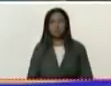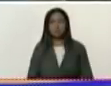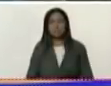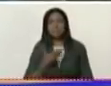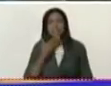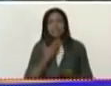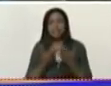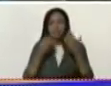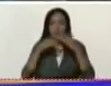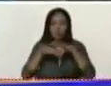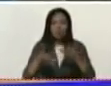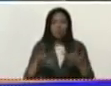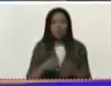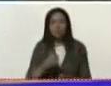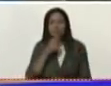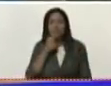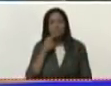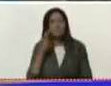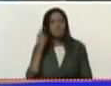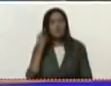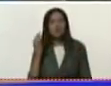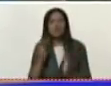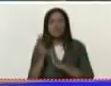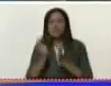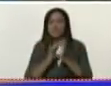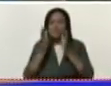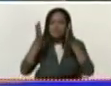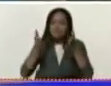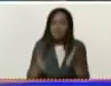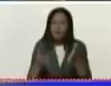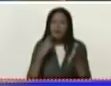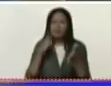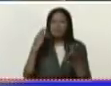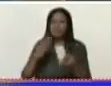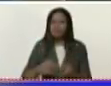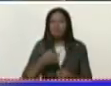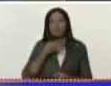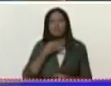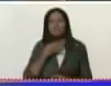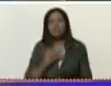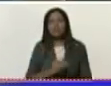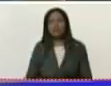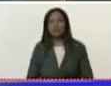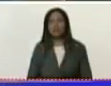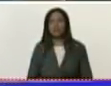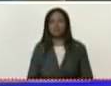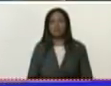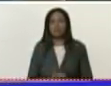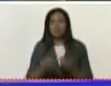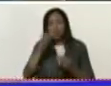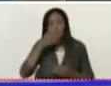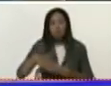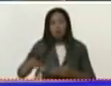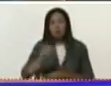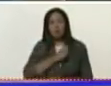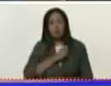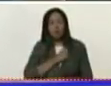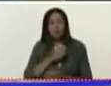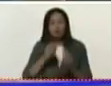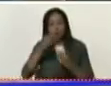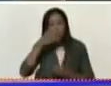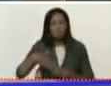Gracias por las bendiciones de esta bella mujer cristiana, a todo el pueblo cristiano, a todo el pueblo católico, a todo el